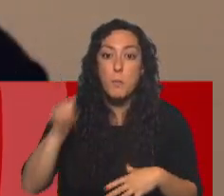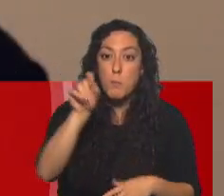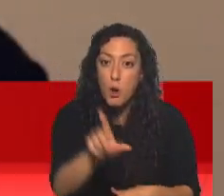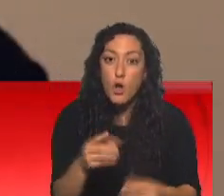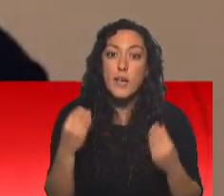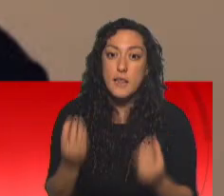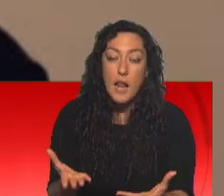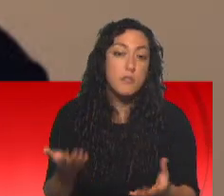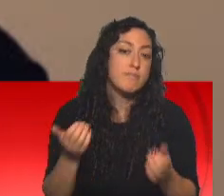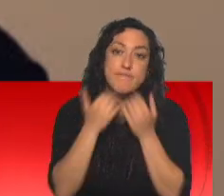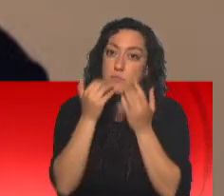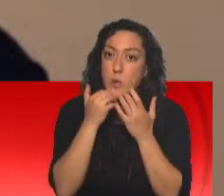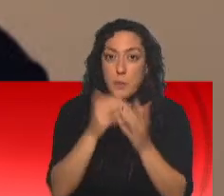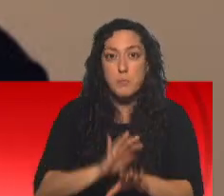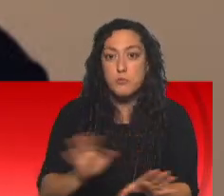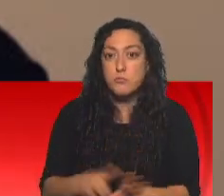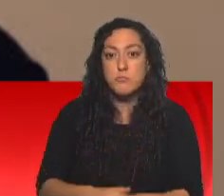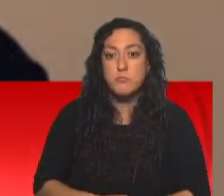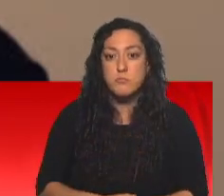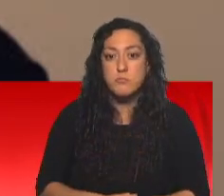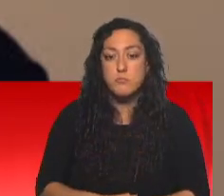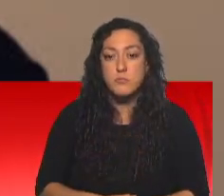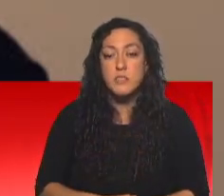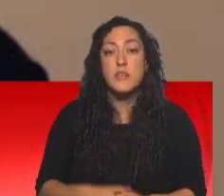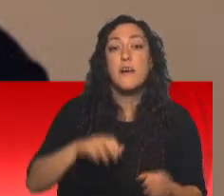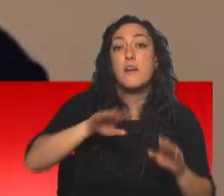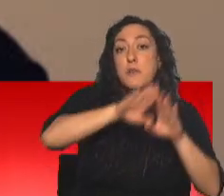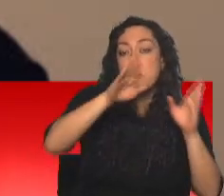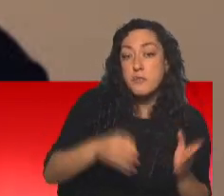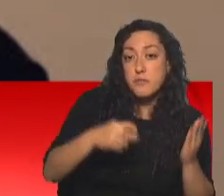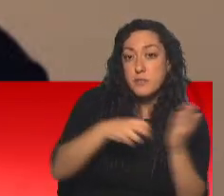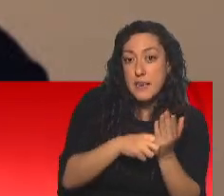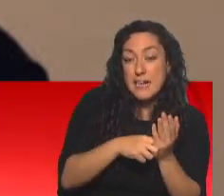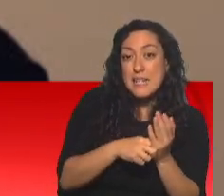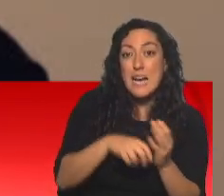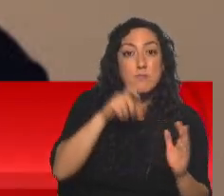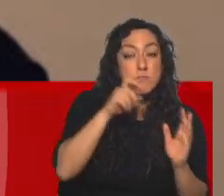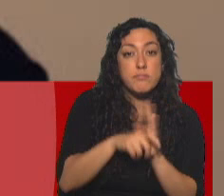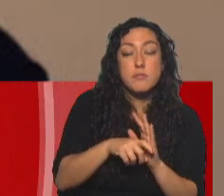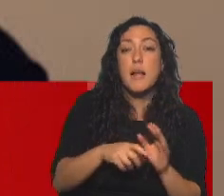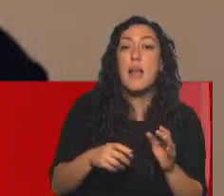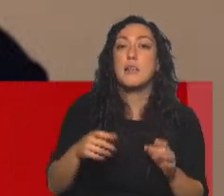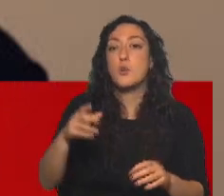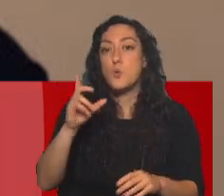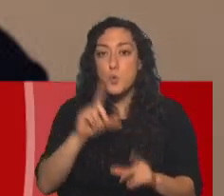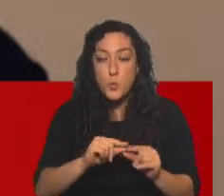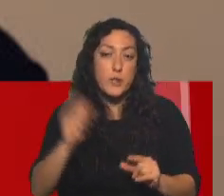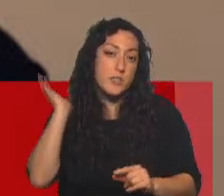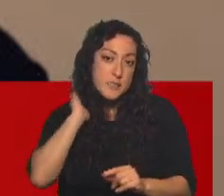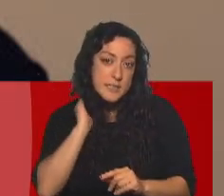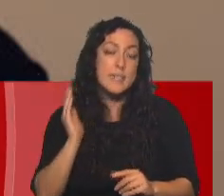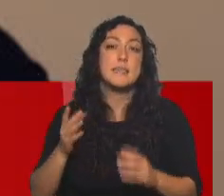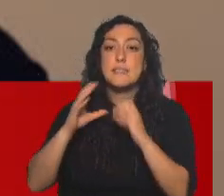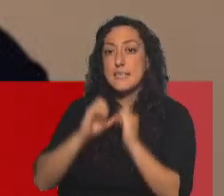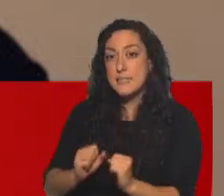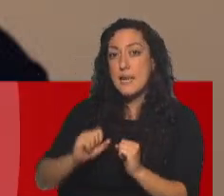caso, no se va a poder decir más que eso. Interviene la Fiscalía Criminal y Correccional número 16 a cargo del doctor Madrea ante la Secretaría de la